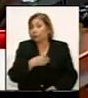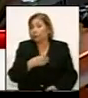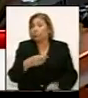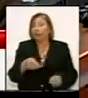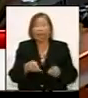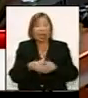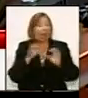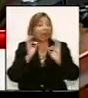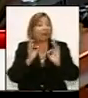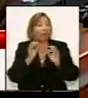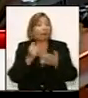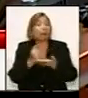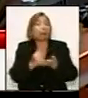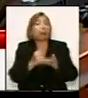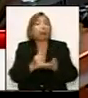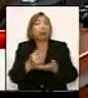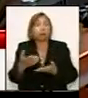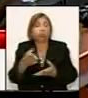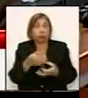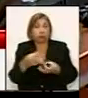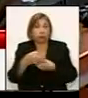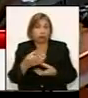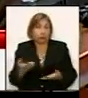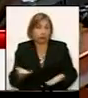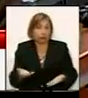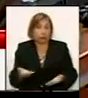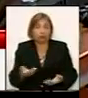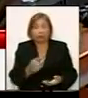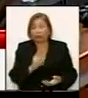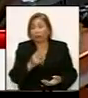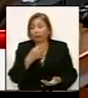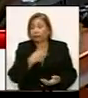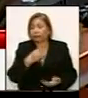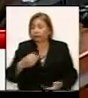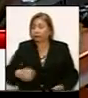a favor. Entonces, presidente,